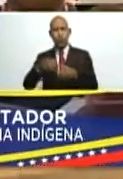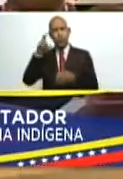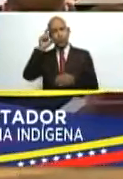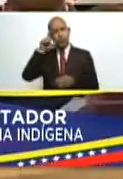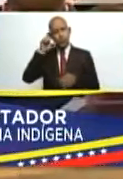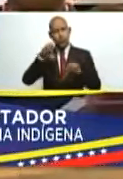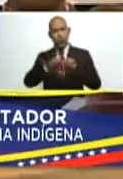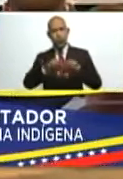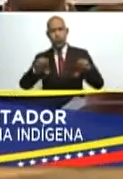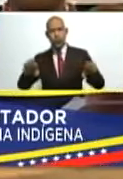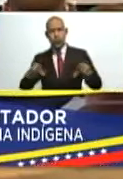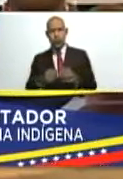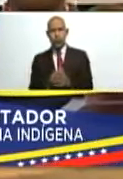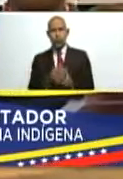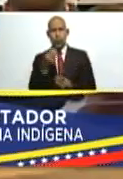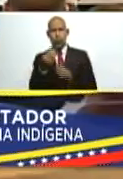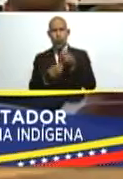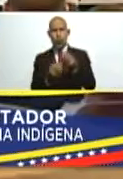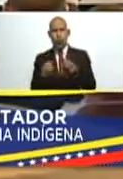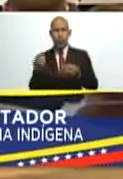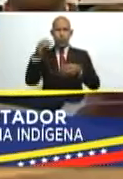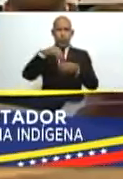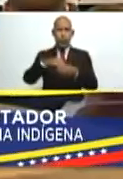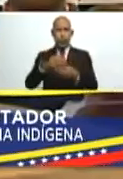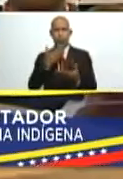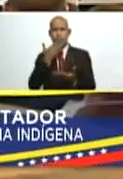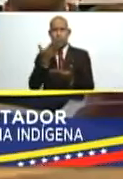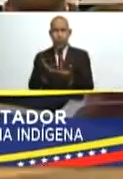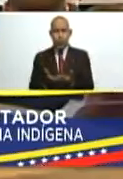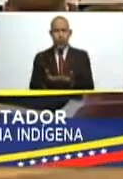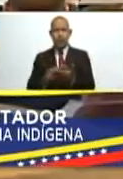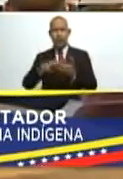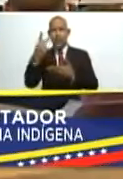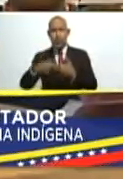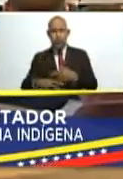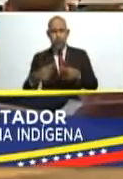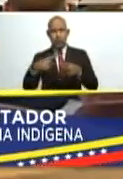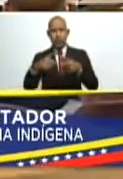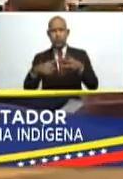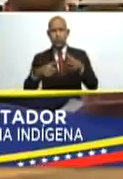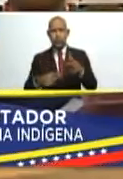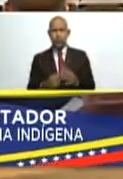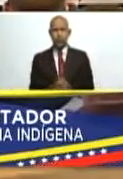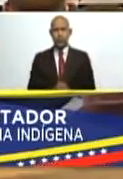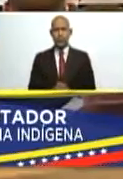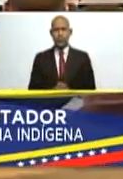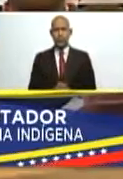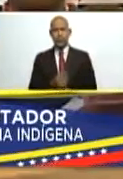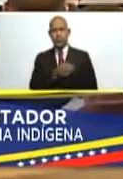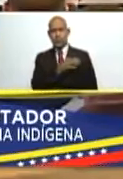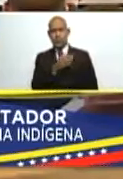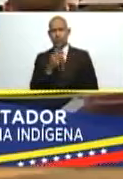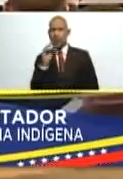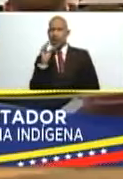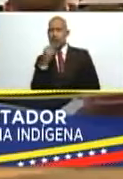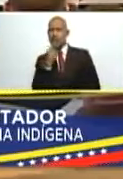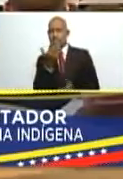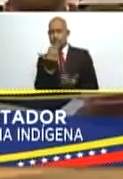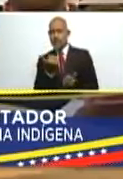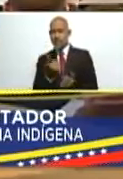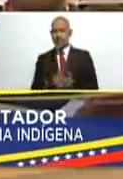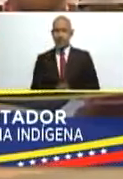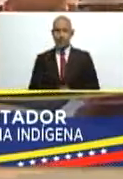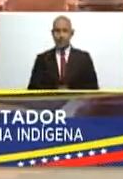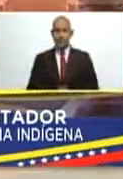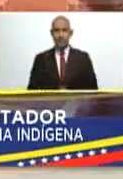¿Qué más podemos resaltar de las propuestas, conclusiones, Ernesto, Clara, conversadito, pues. ¿Qué más bueno, tienen